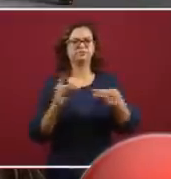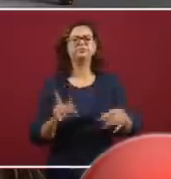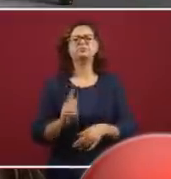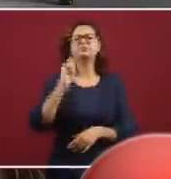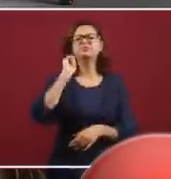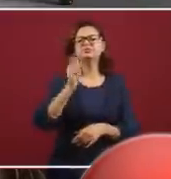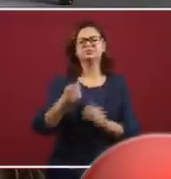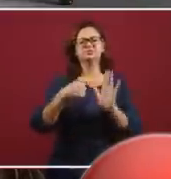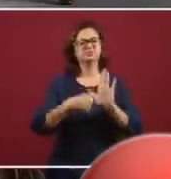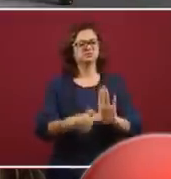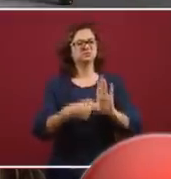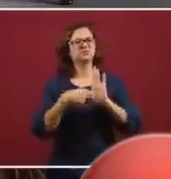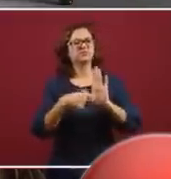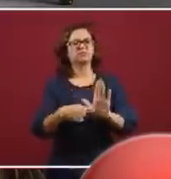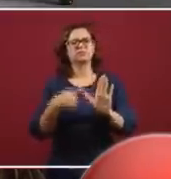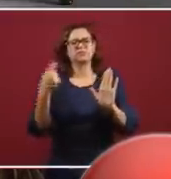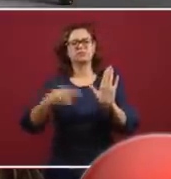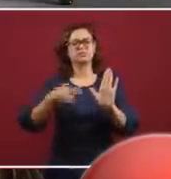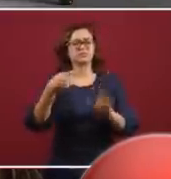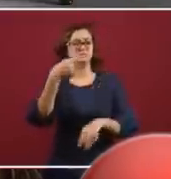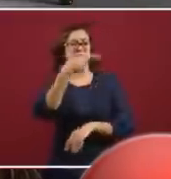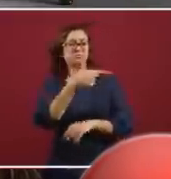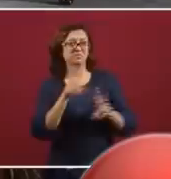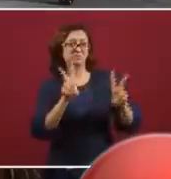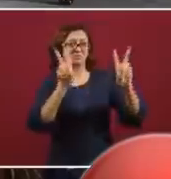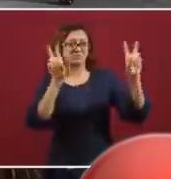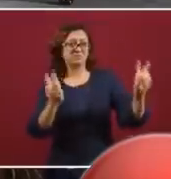consiste la supuesta